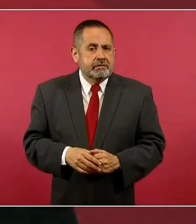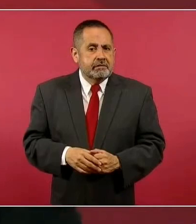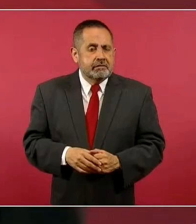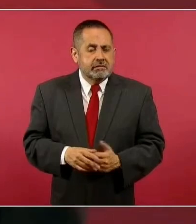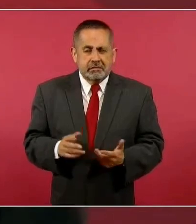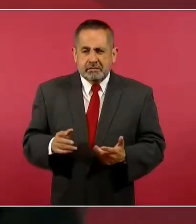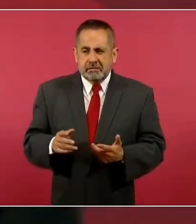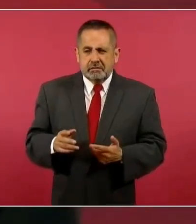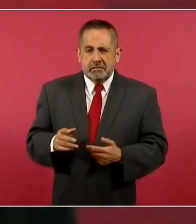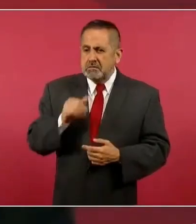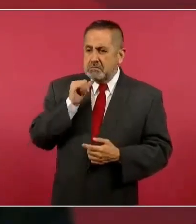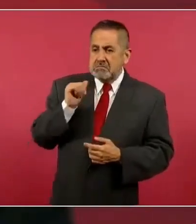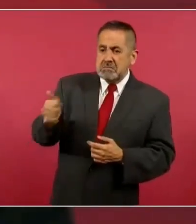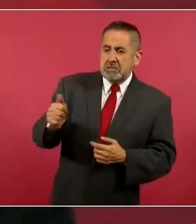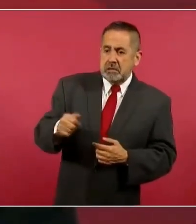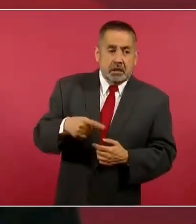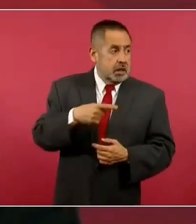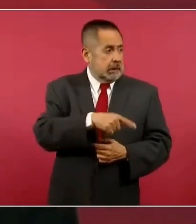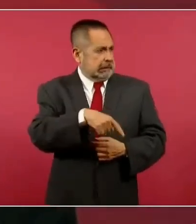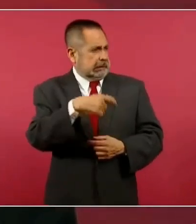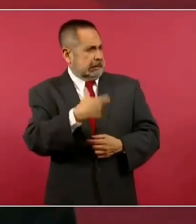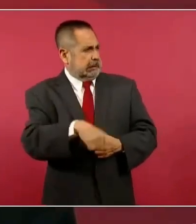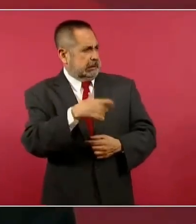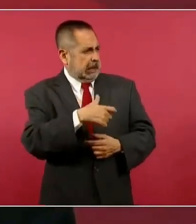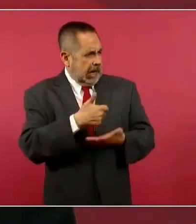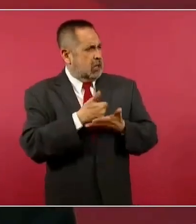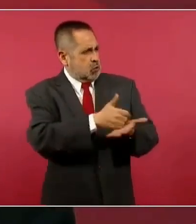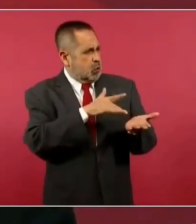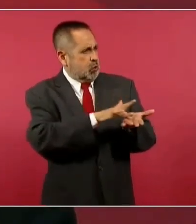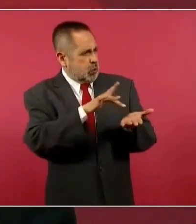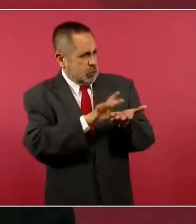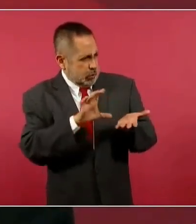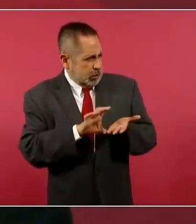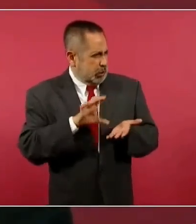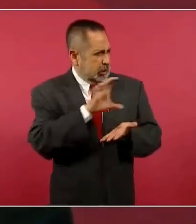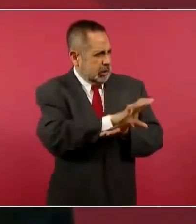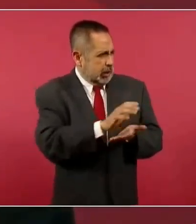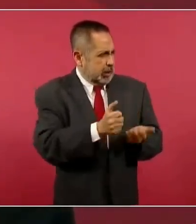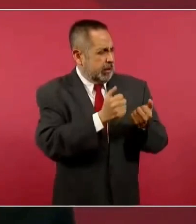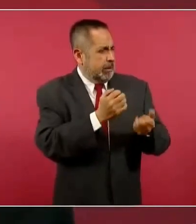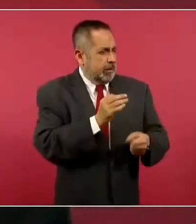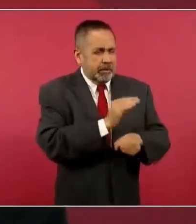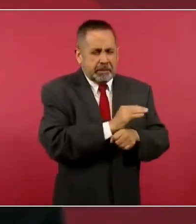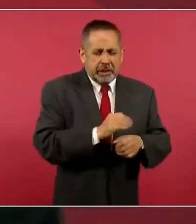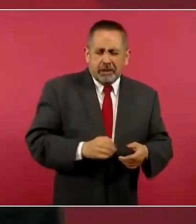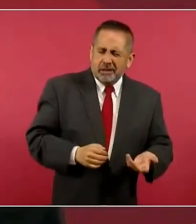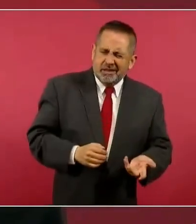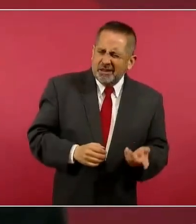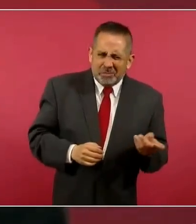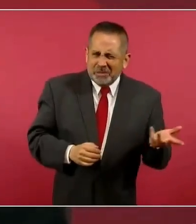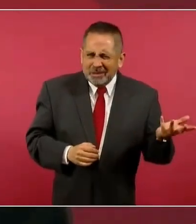¿Por qué rescatar, no?, a los de arriba? Luego se rescataron los bancos